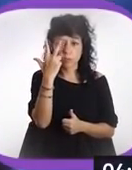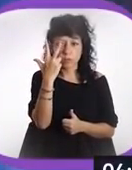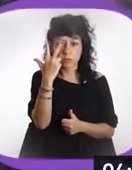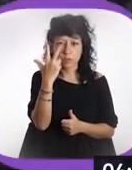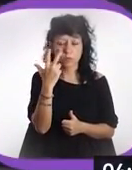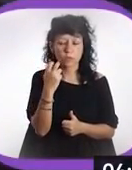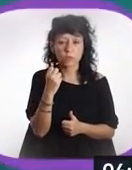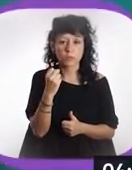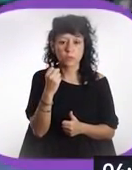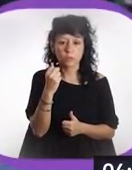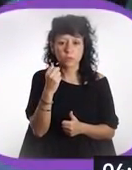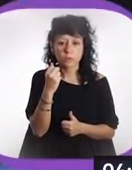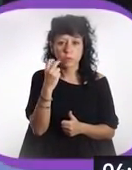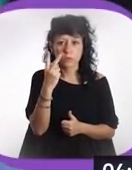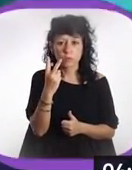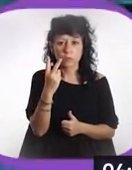¡Tres!